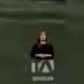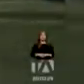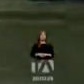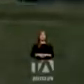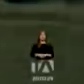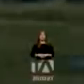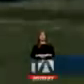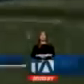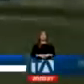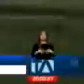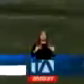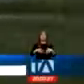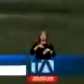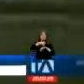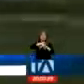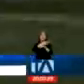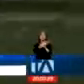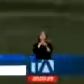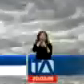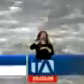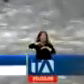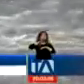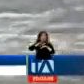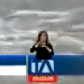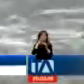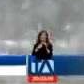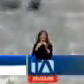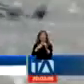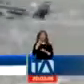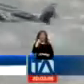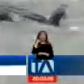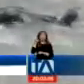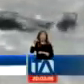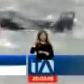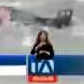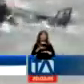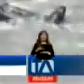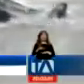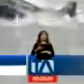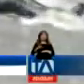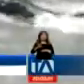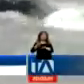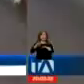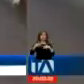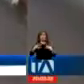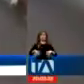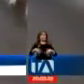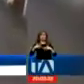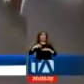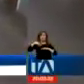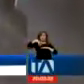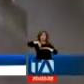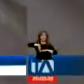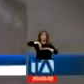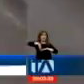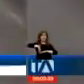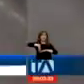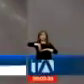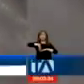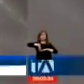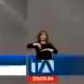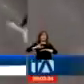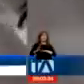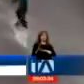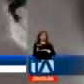Fue una tarde diferente en el centro de Quito. La imagen del hombre arrastrado por la corriente y las alcantarillas colapsadas